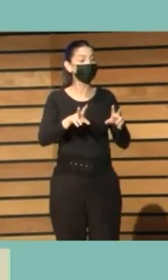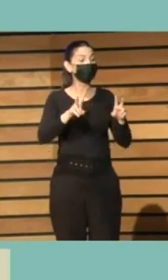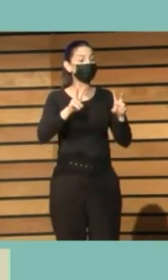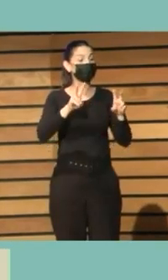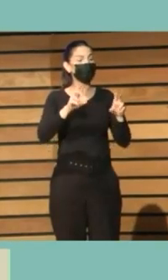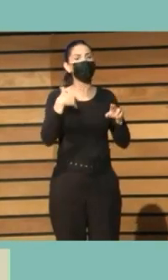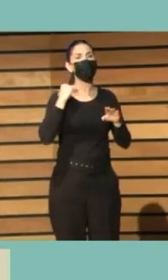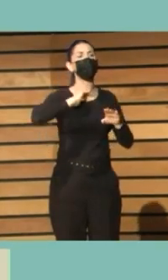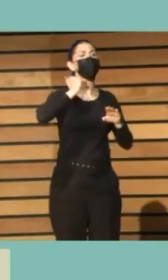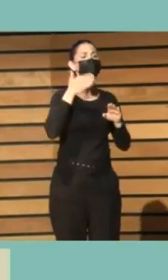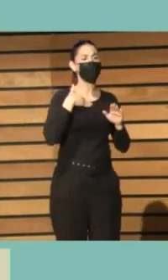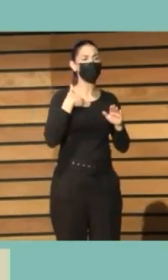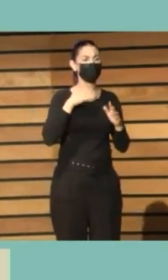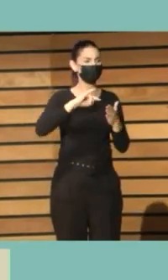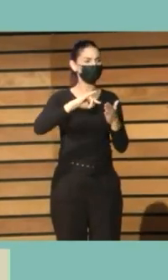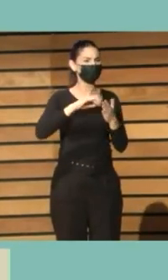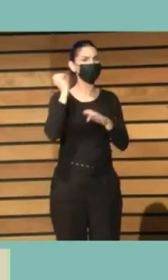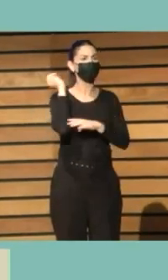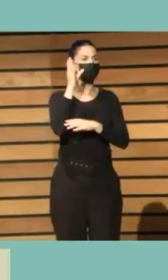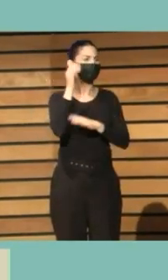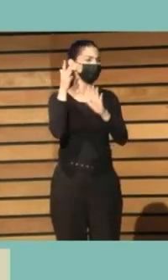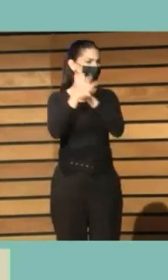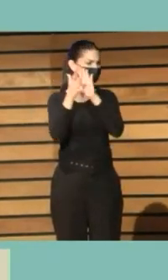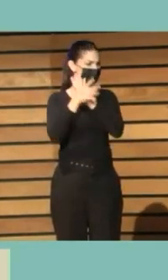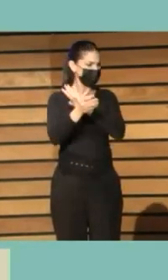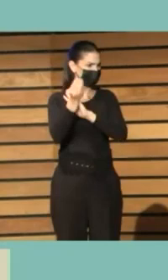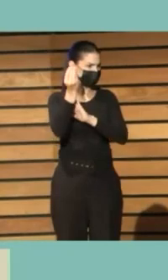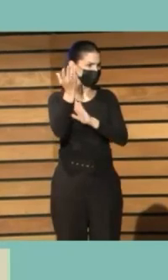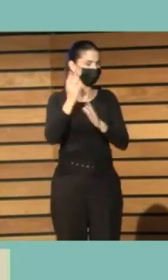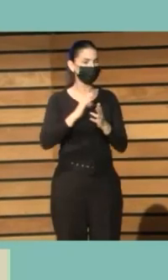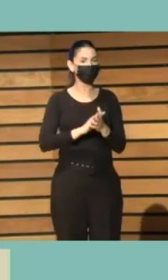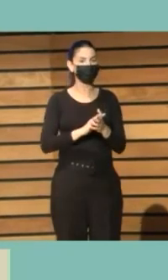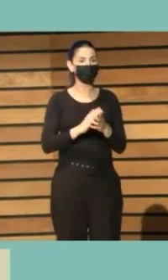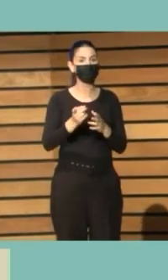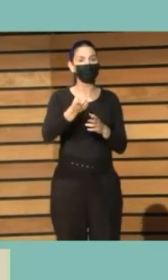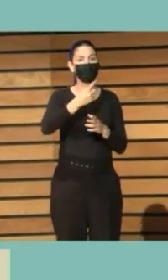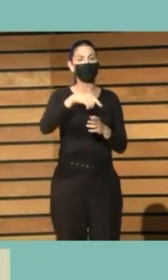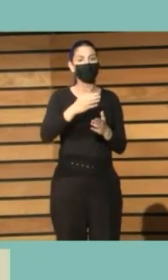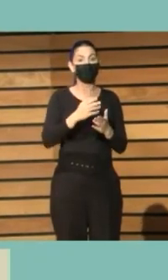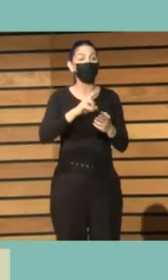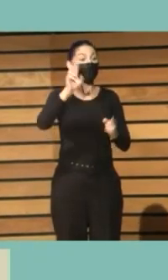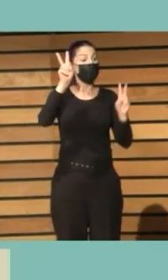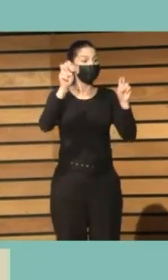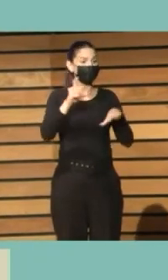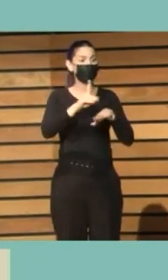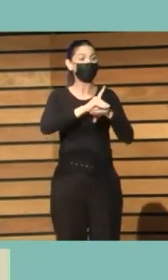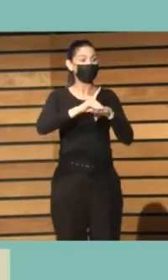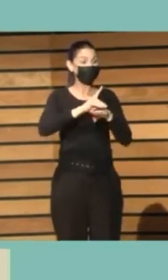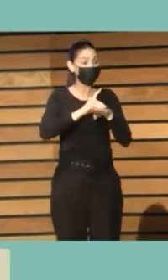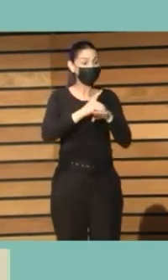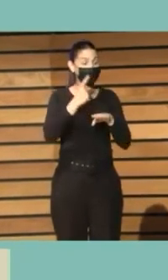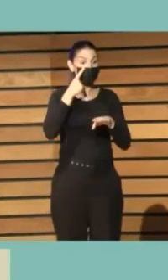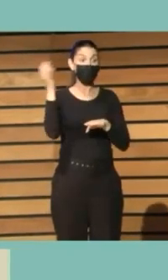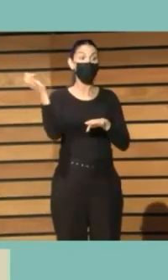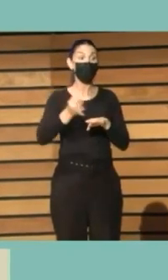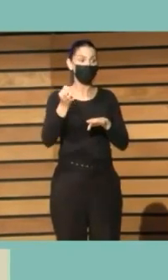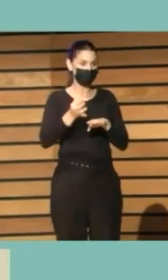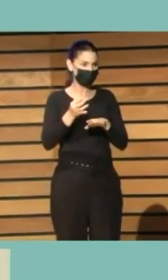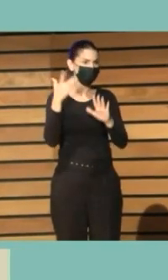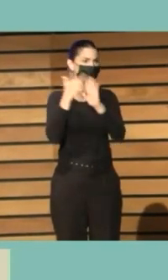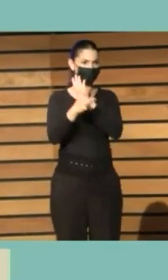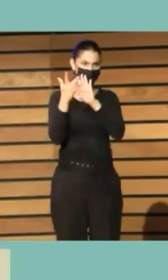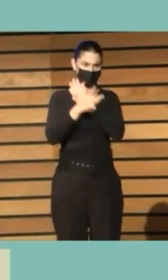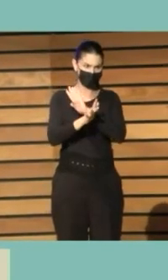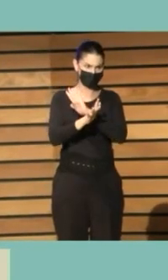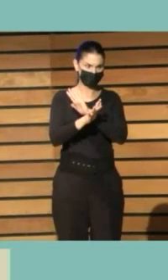mañana por la tarde, y también una actitud proactiva sobre los riesgos digitales de los que hemos hablado de muchos días